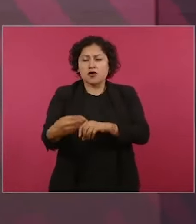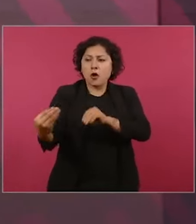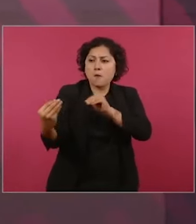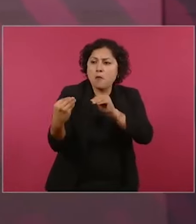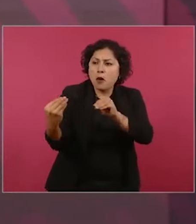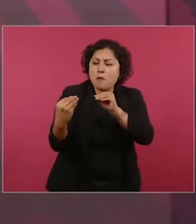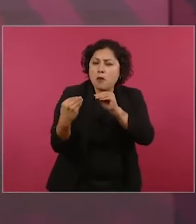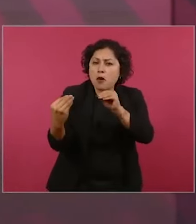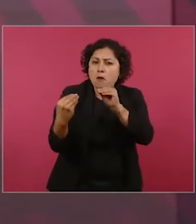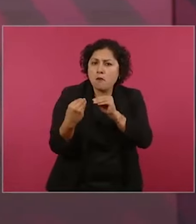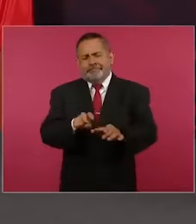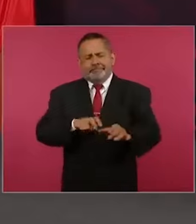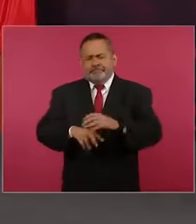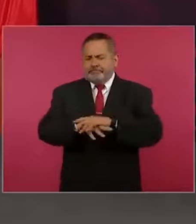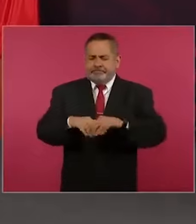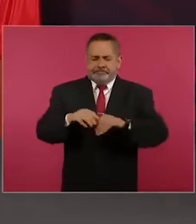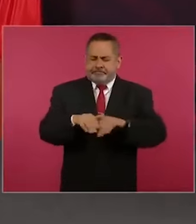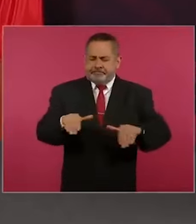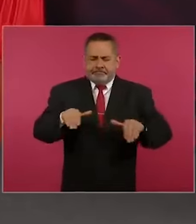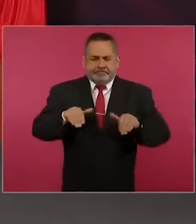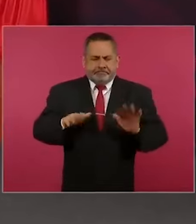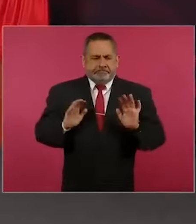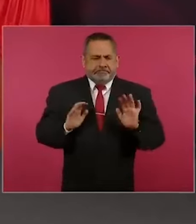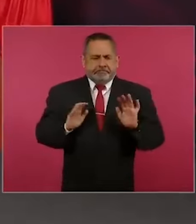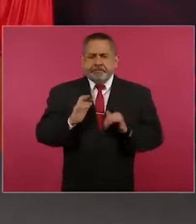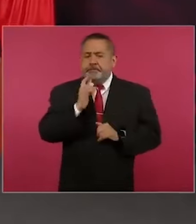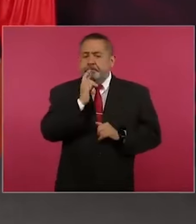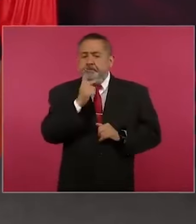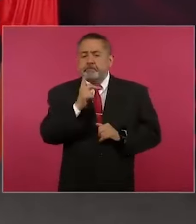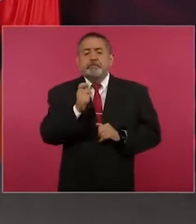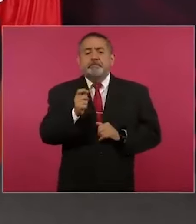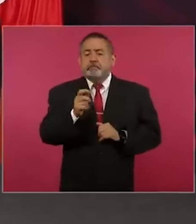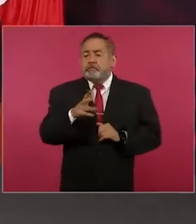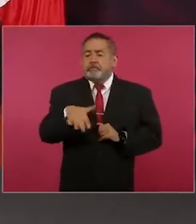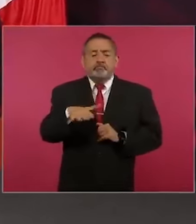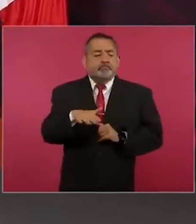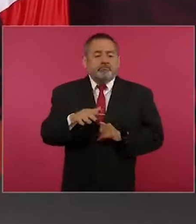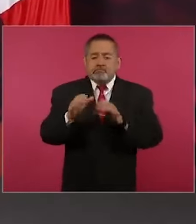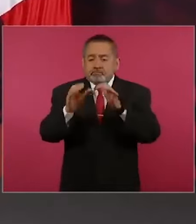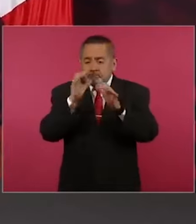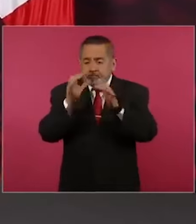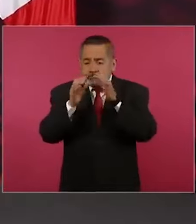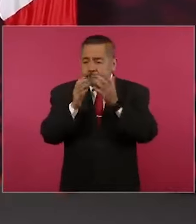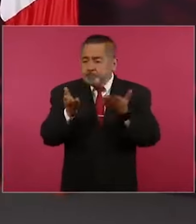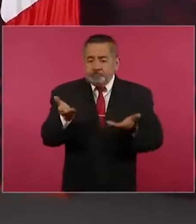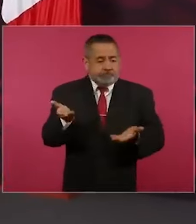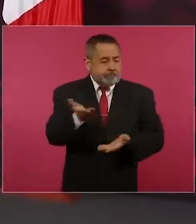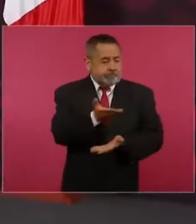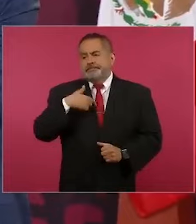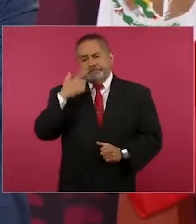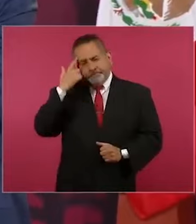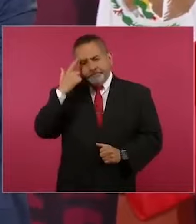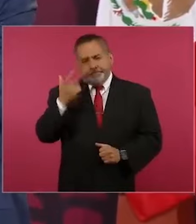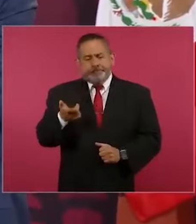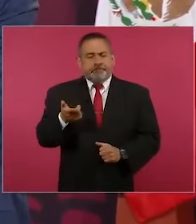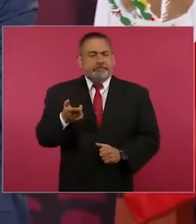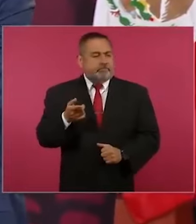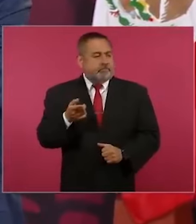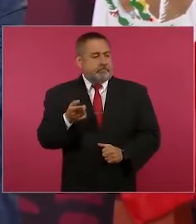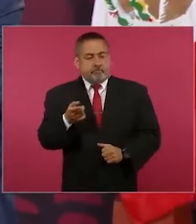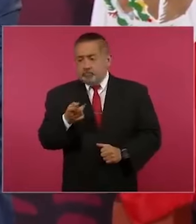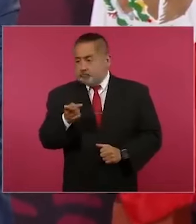en administraciones anteriores, y como el primero, en el que un mandatario exigió la entrega de sus recursos de manera anticipada. En abril